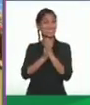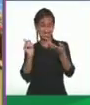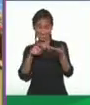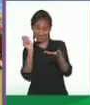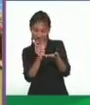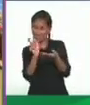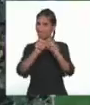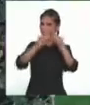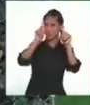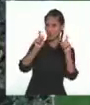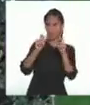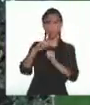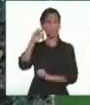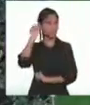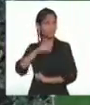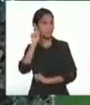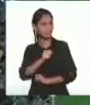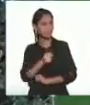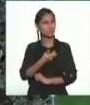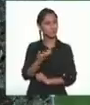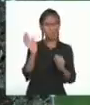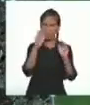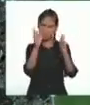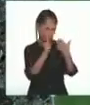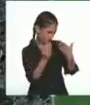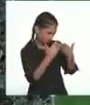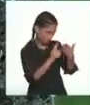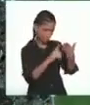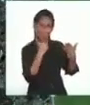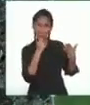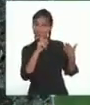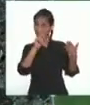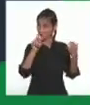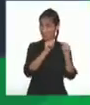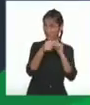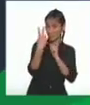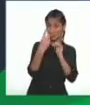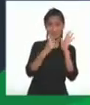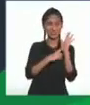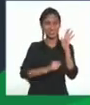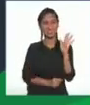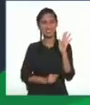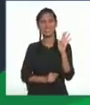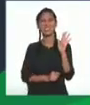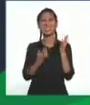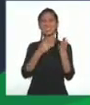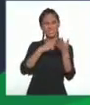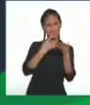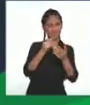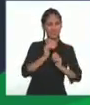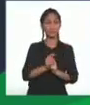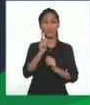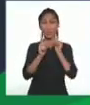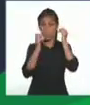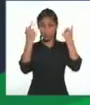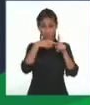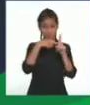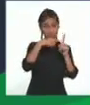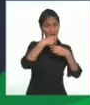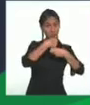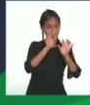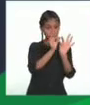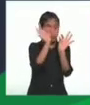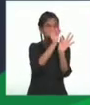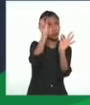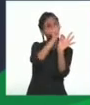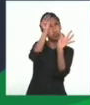de preguntas. Sí, Edwin. Vamos a ver, entonces vamos con la pregunta número 2. La tarjeta dice, una artesana está tejiendo